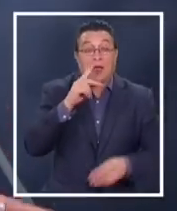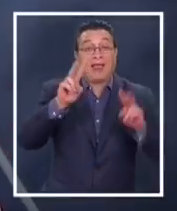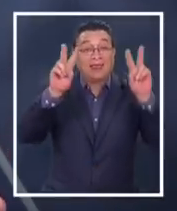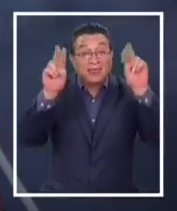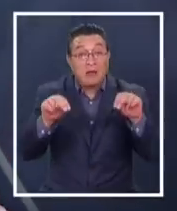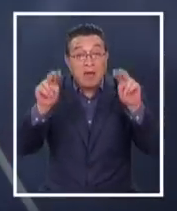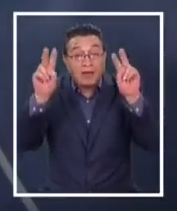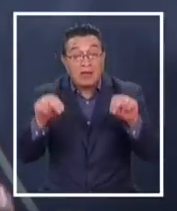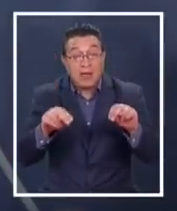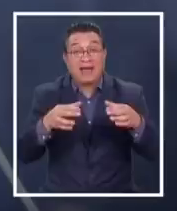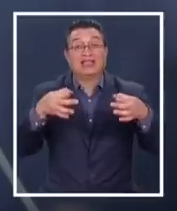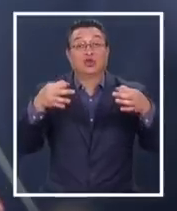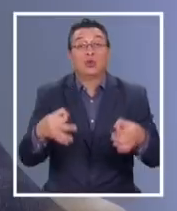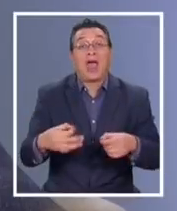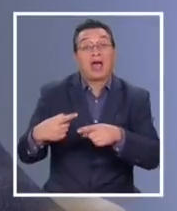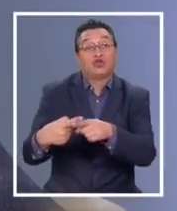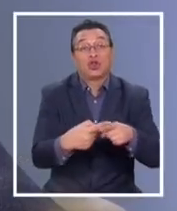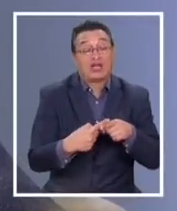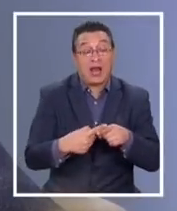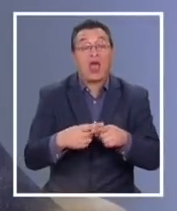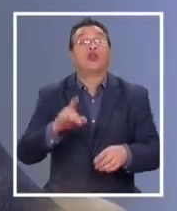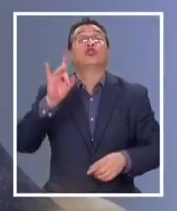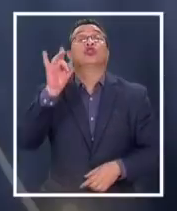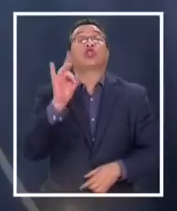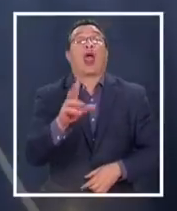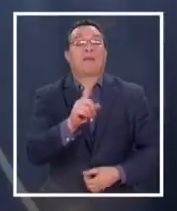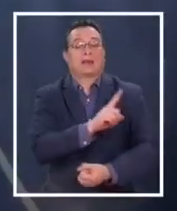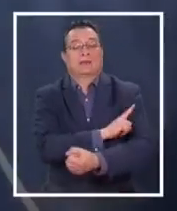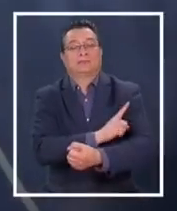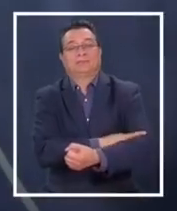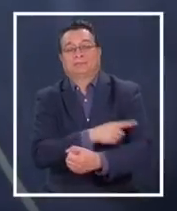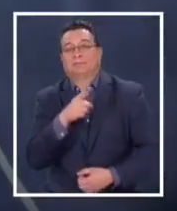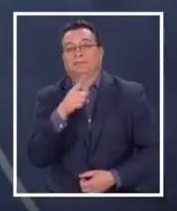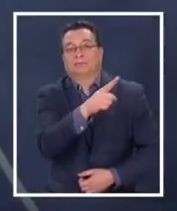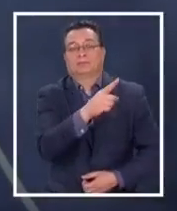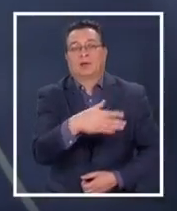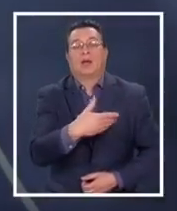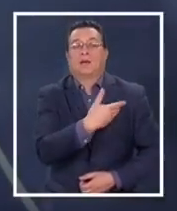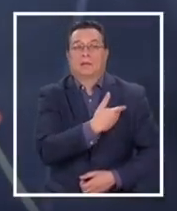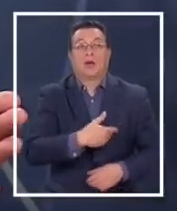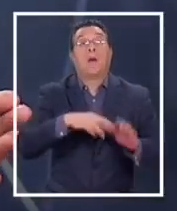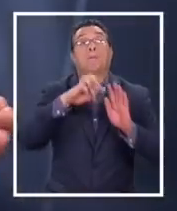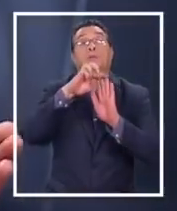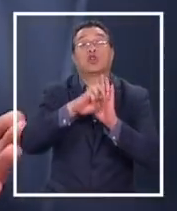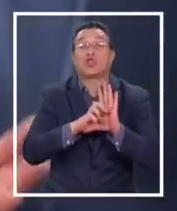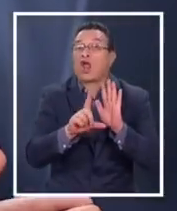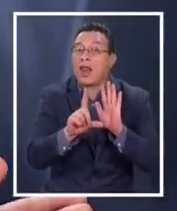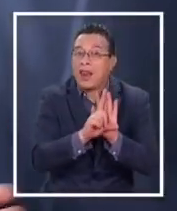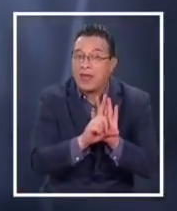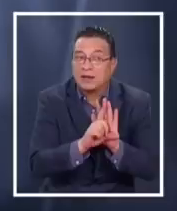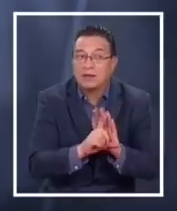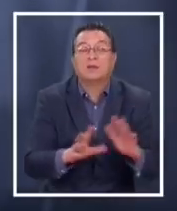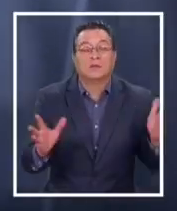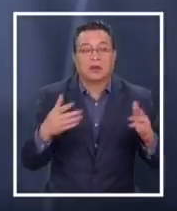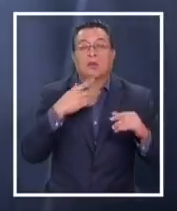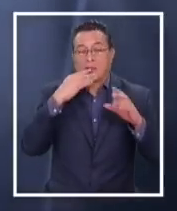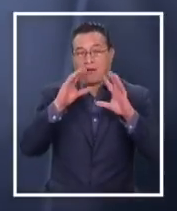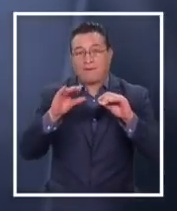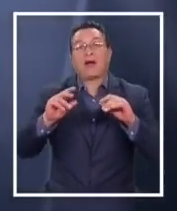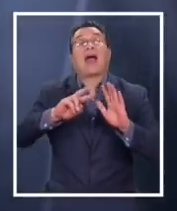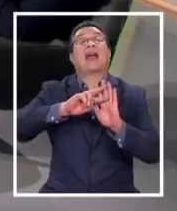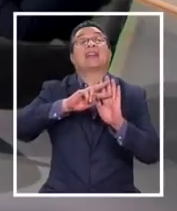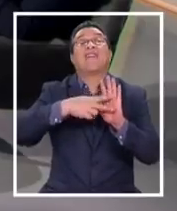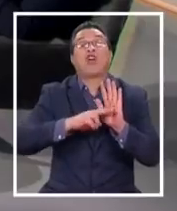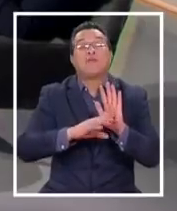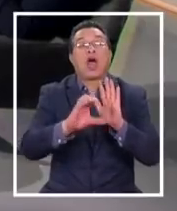de seguridad social, facultad exclusiva del Ejecutivo. Proyecto de ley. Bueno, pero es que, Matías, estamos hablando de una reforma